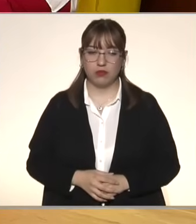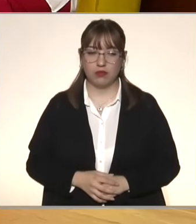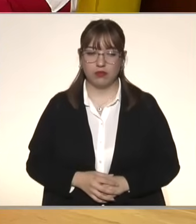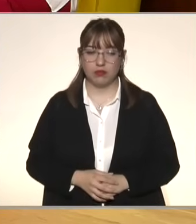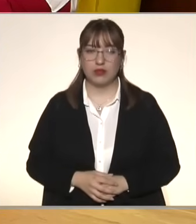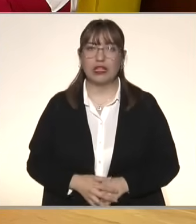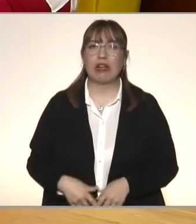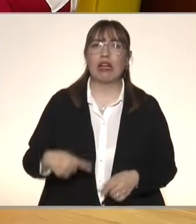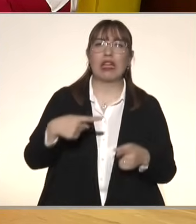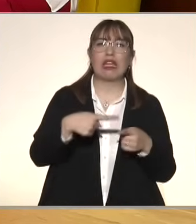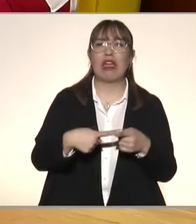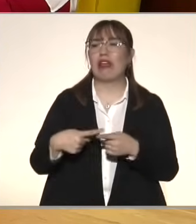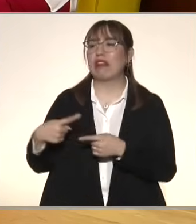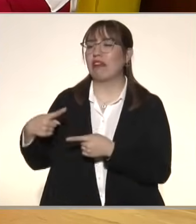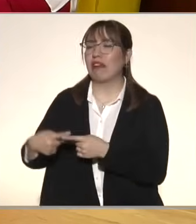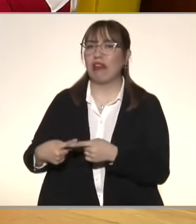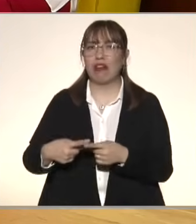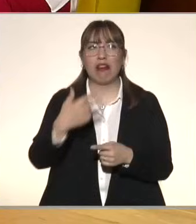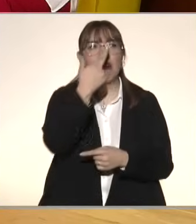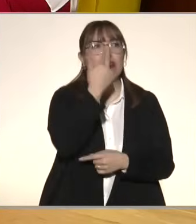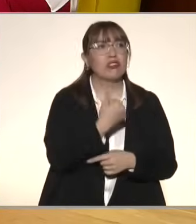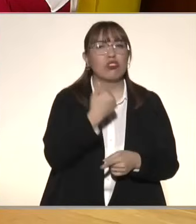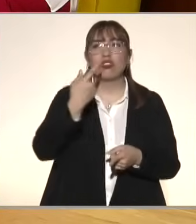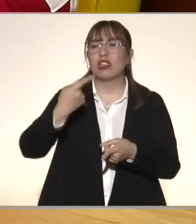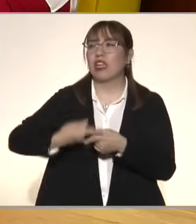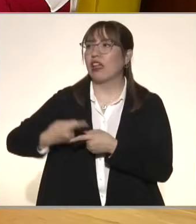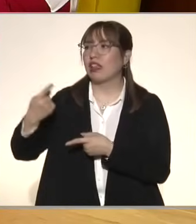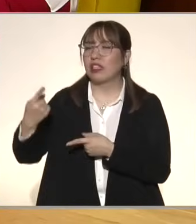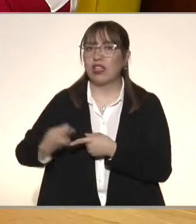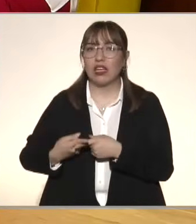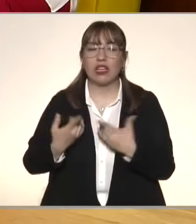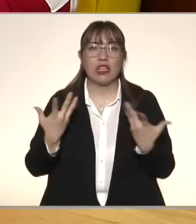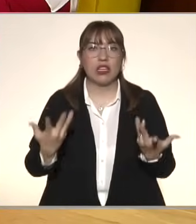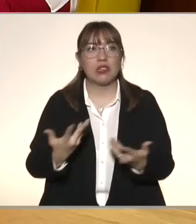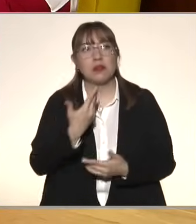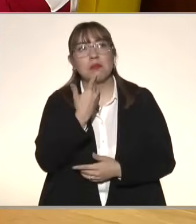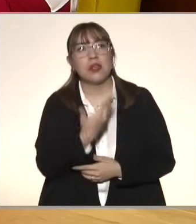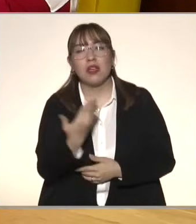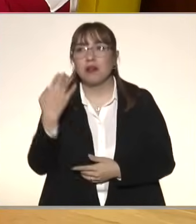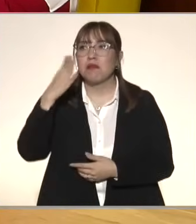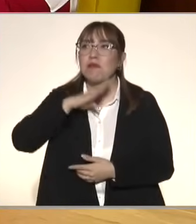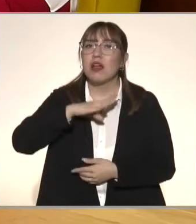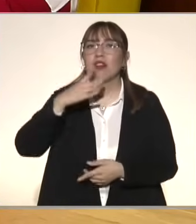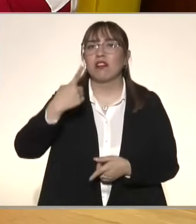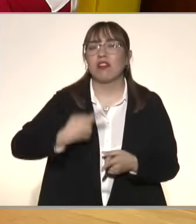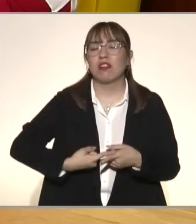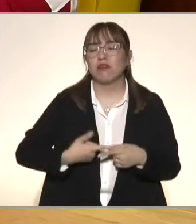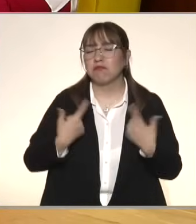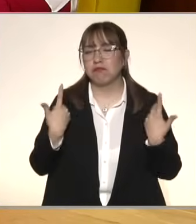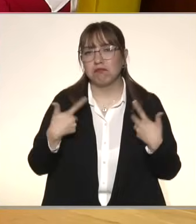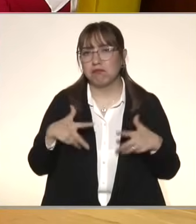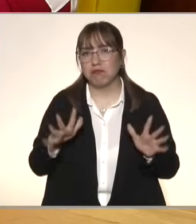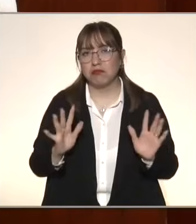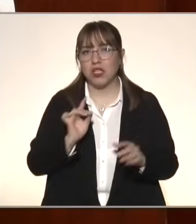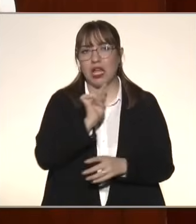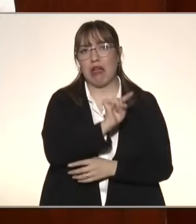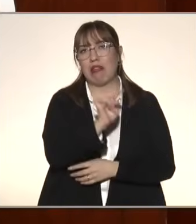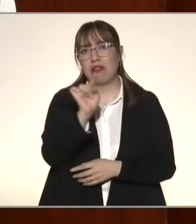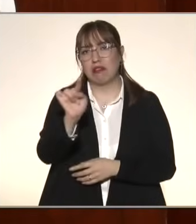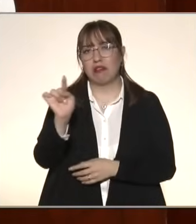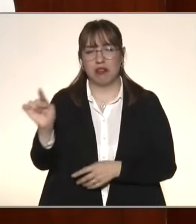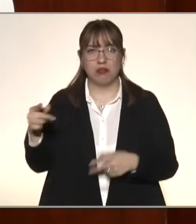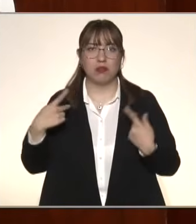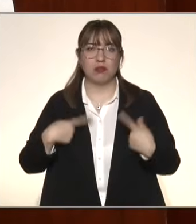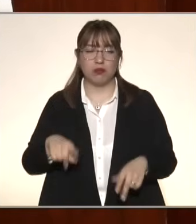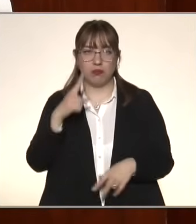quién tiene la razón, quién dice lo correcto, quién dice lo incorrecto, lo que te funciona.